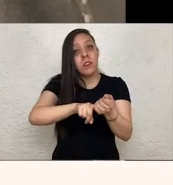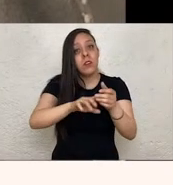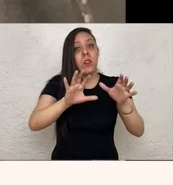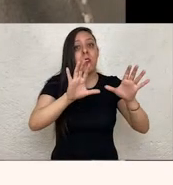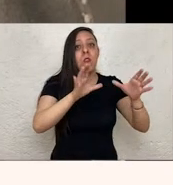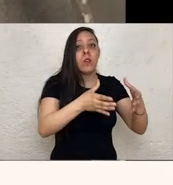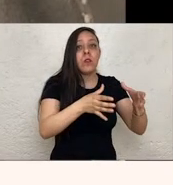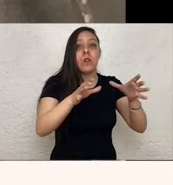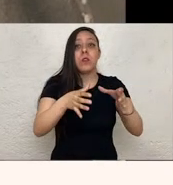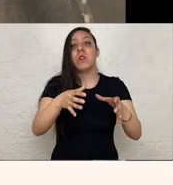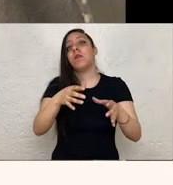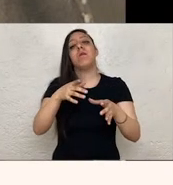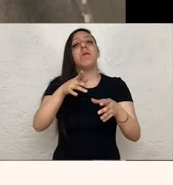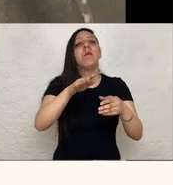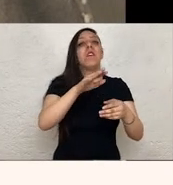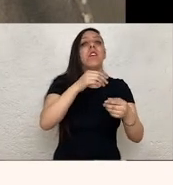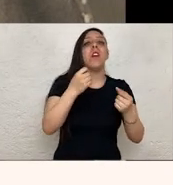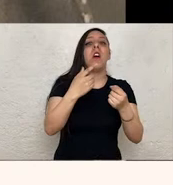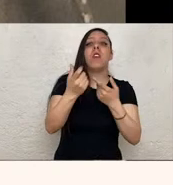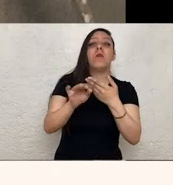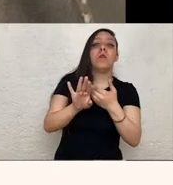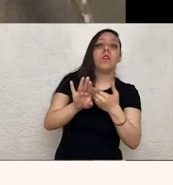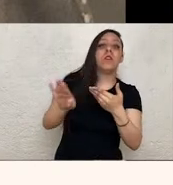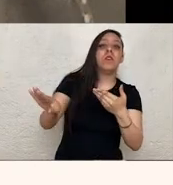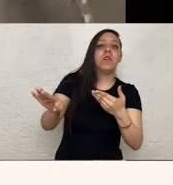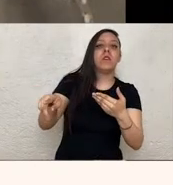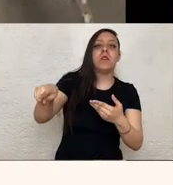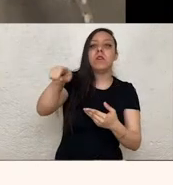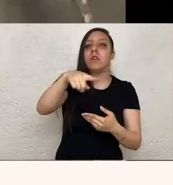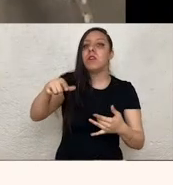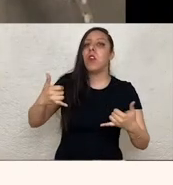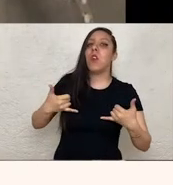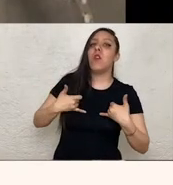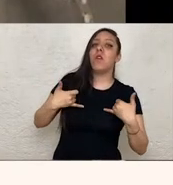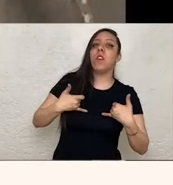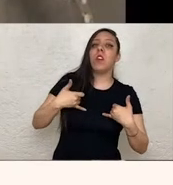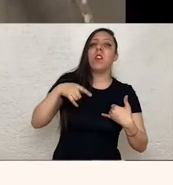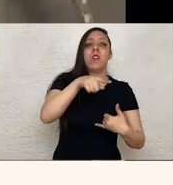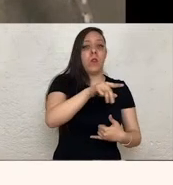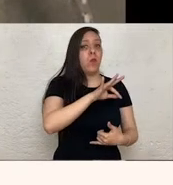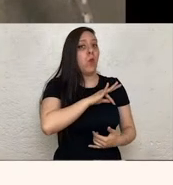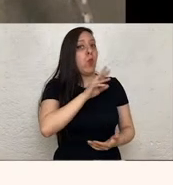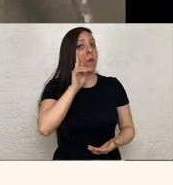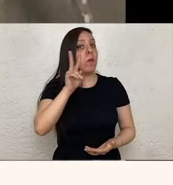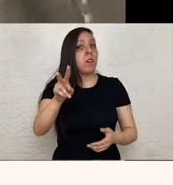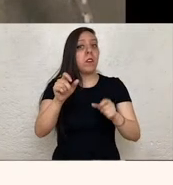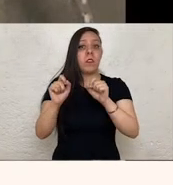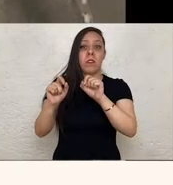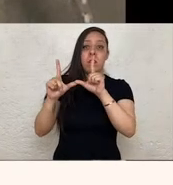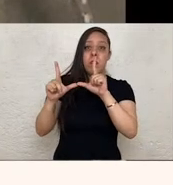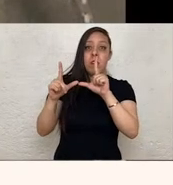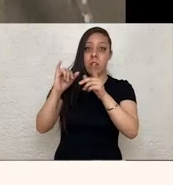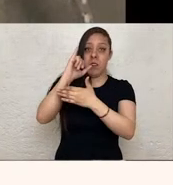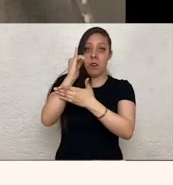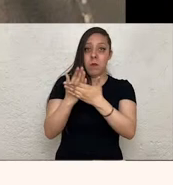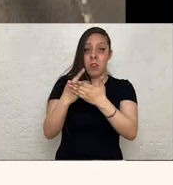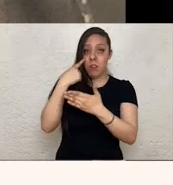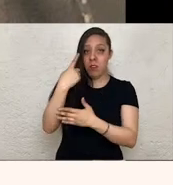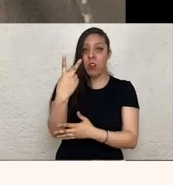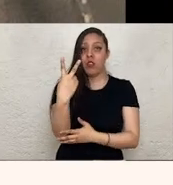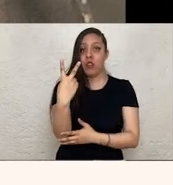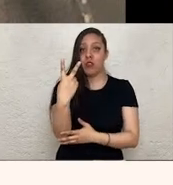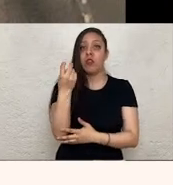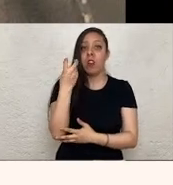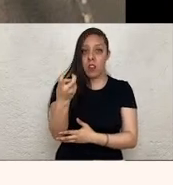la reservación. Y algunos, muchos de ellos eran jovencitos. Aquí vemos a dos